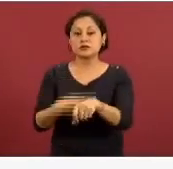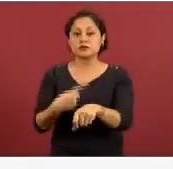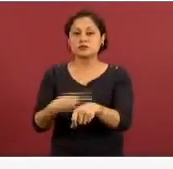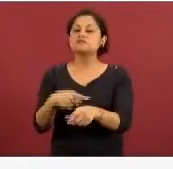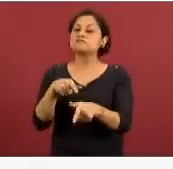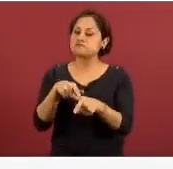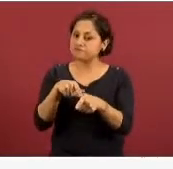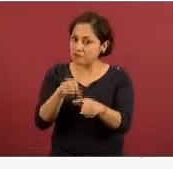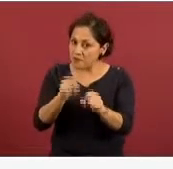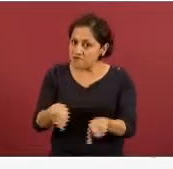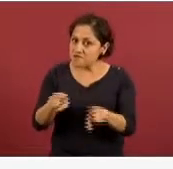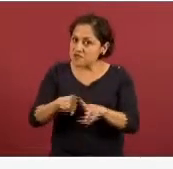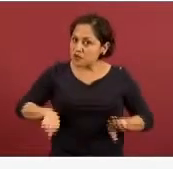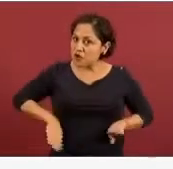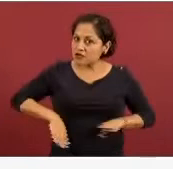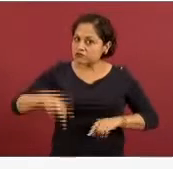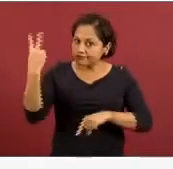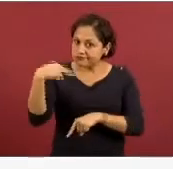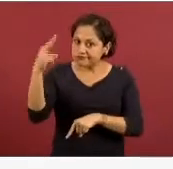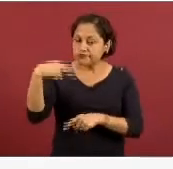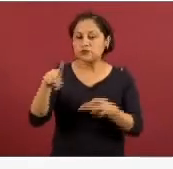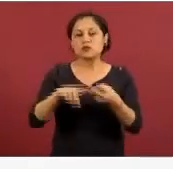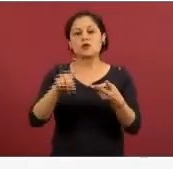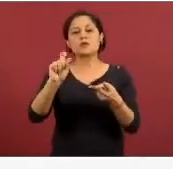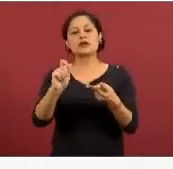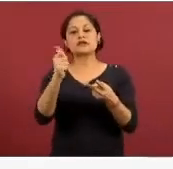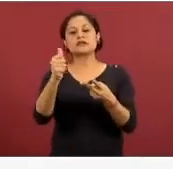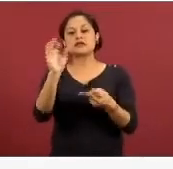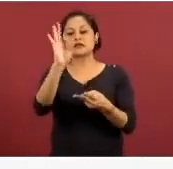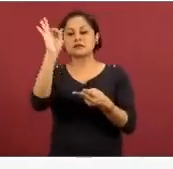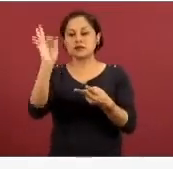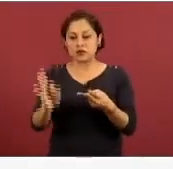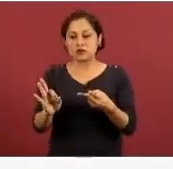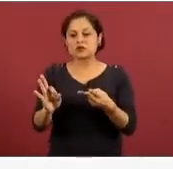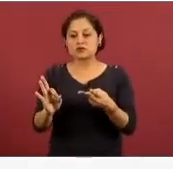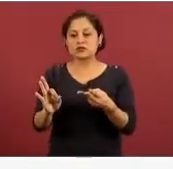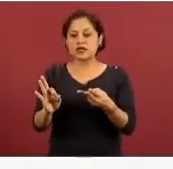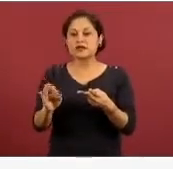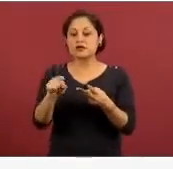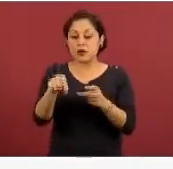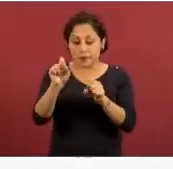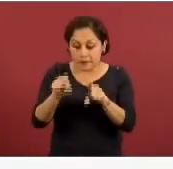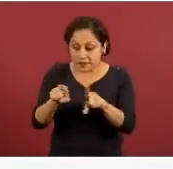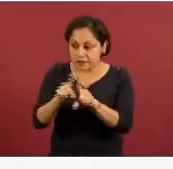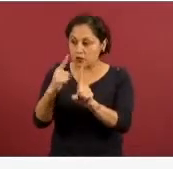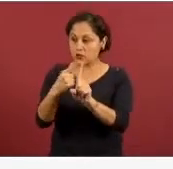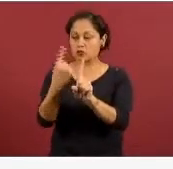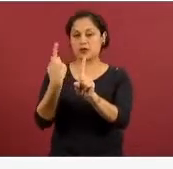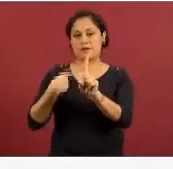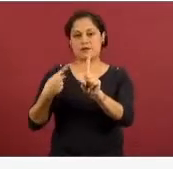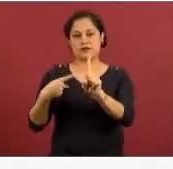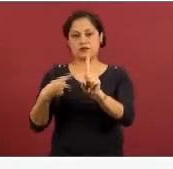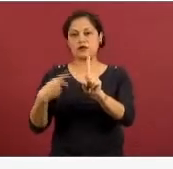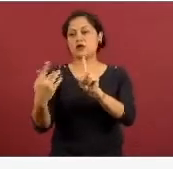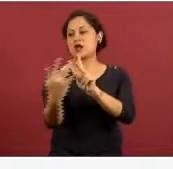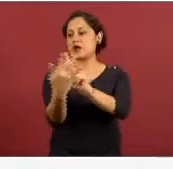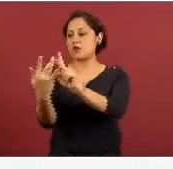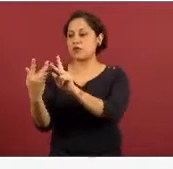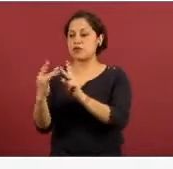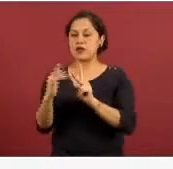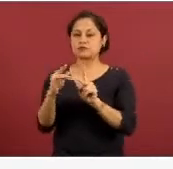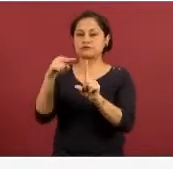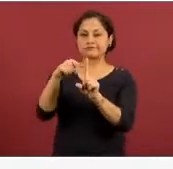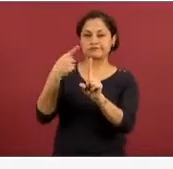importados, el 26% son aquellos que se han caracterizado como asociados a importación, es decir, son aquellos